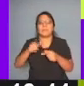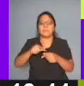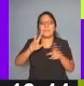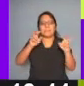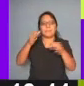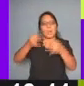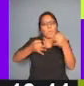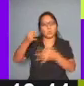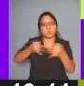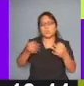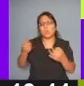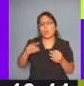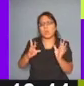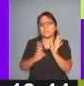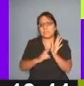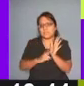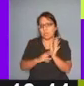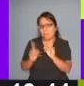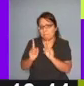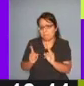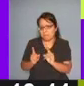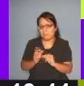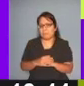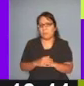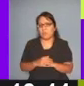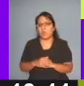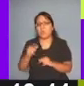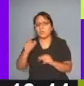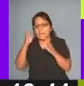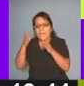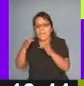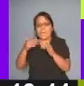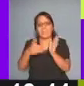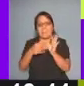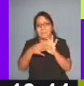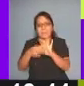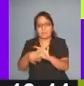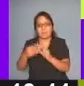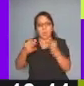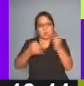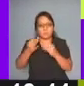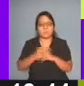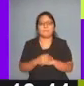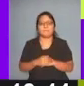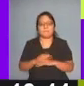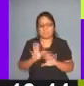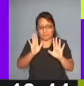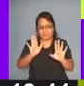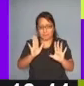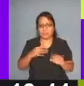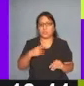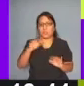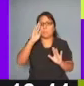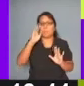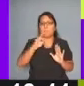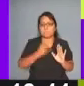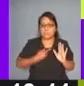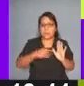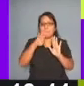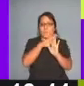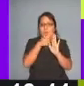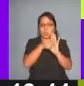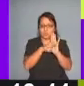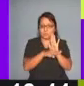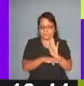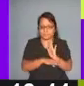las resoluciones que vaya a tomar van a ser vinculantes, van a tener peso de justicia. Mirá, yo hice un protocolo que está a salir a la luz,